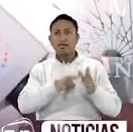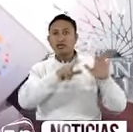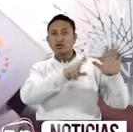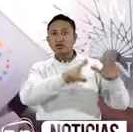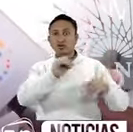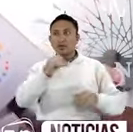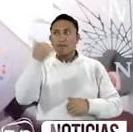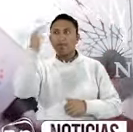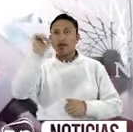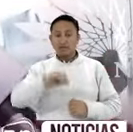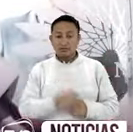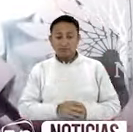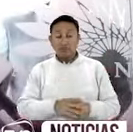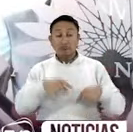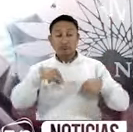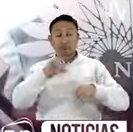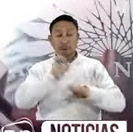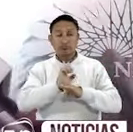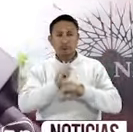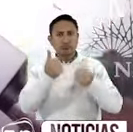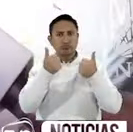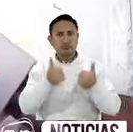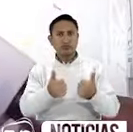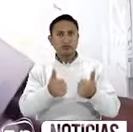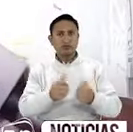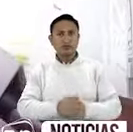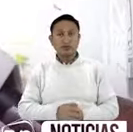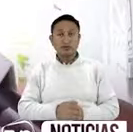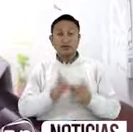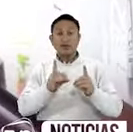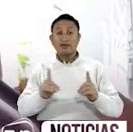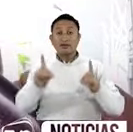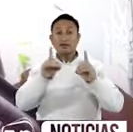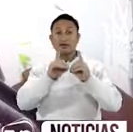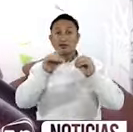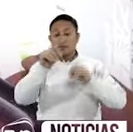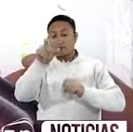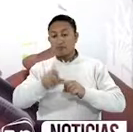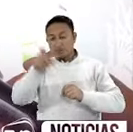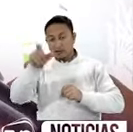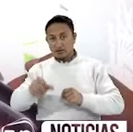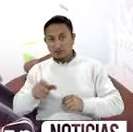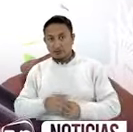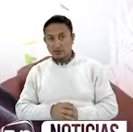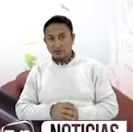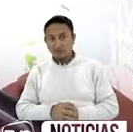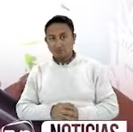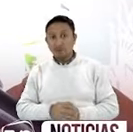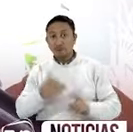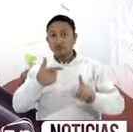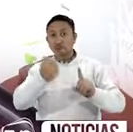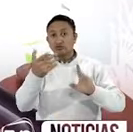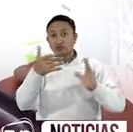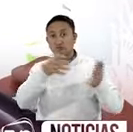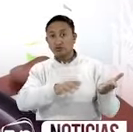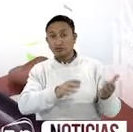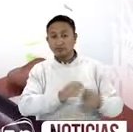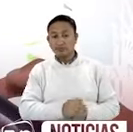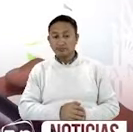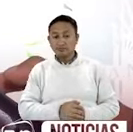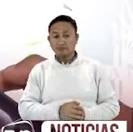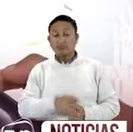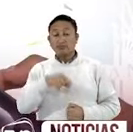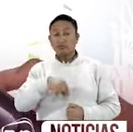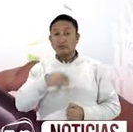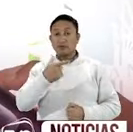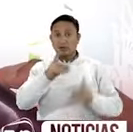operativos, y han dado resultados estas tasas, al menos, de personas ejecutadas, fallecidas, que se han